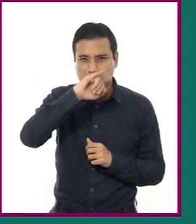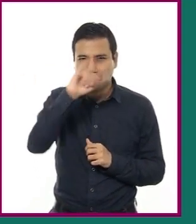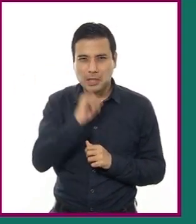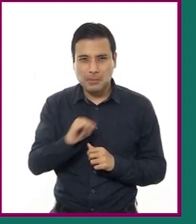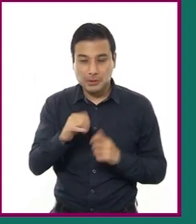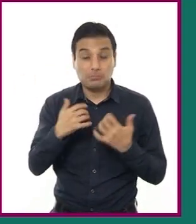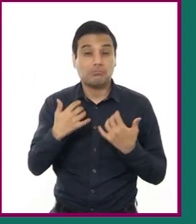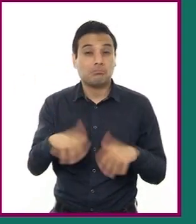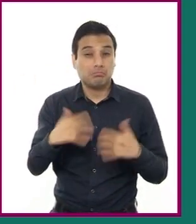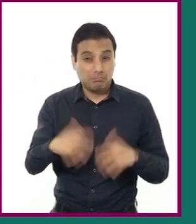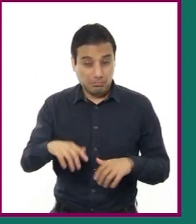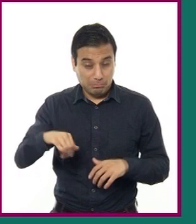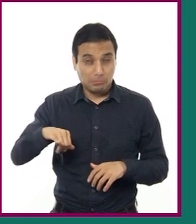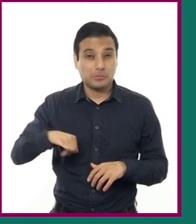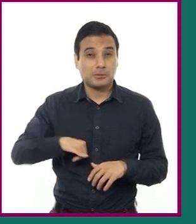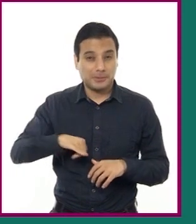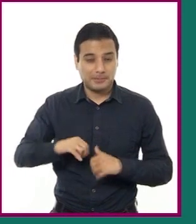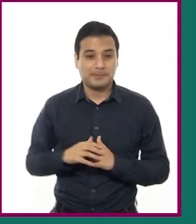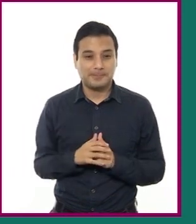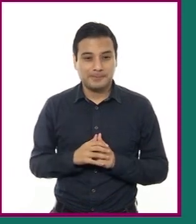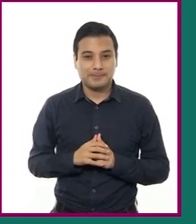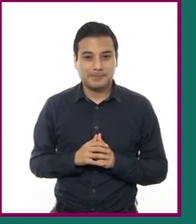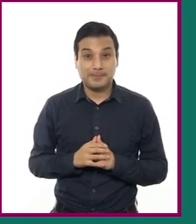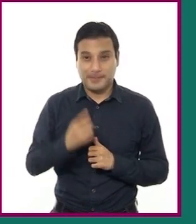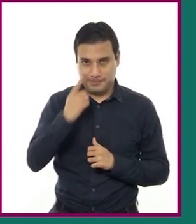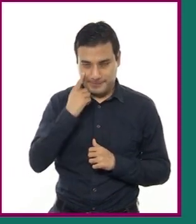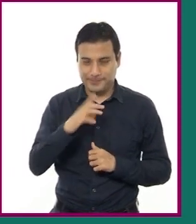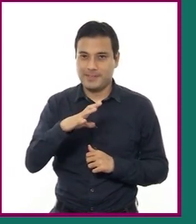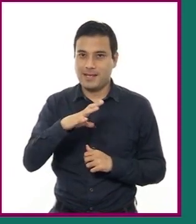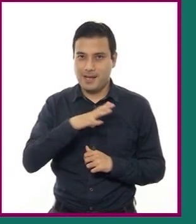tan interesante! Por otro lado, también